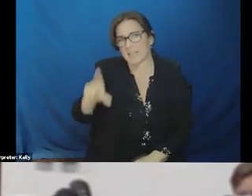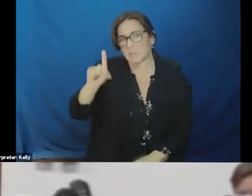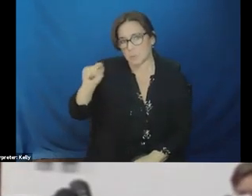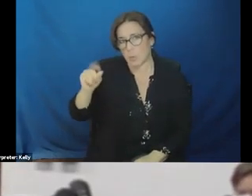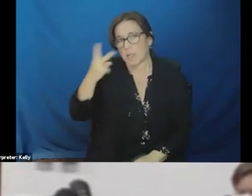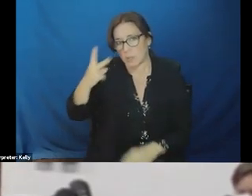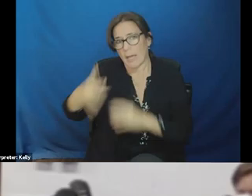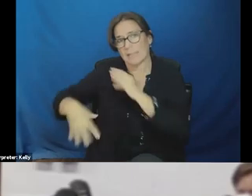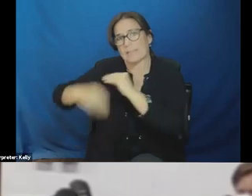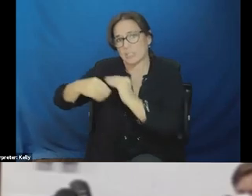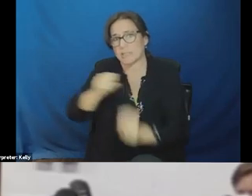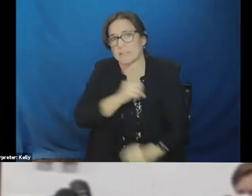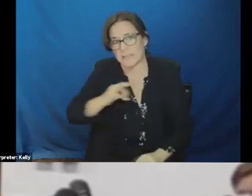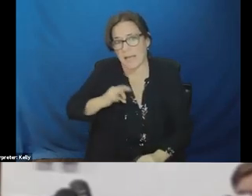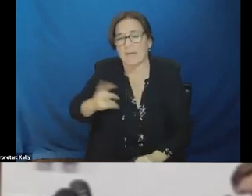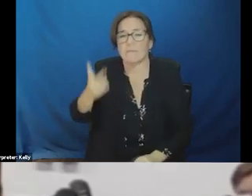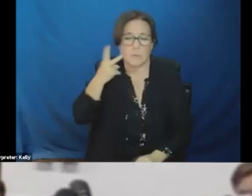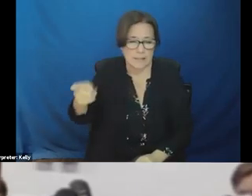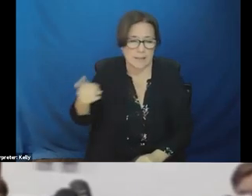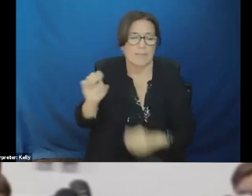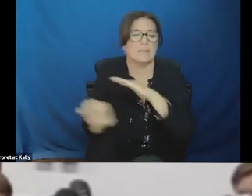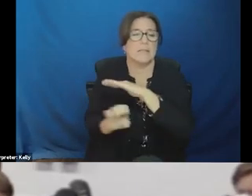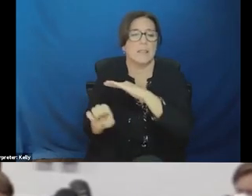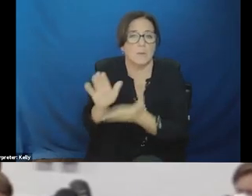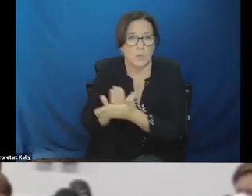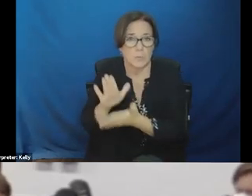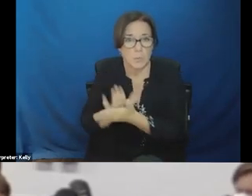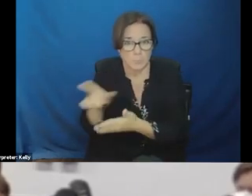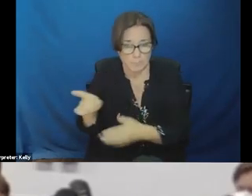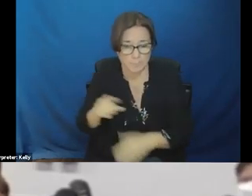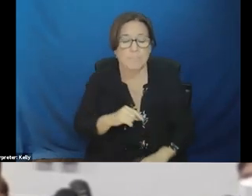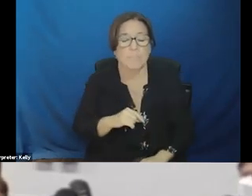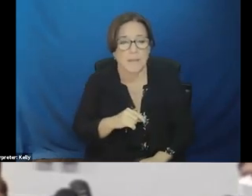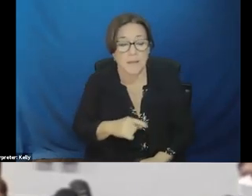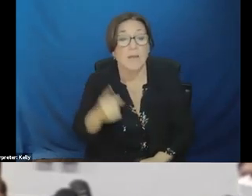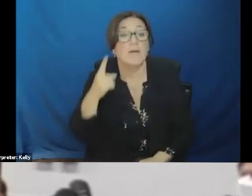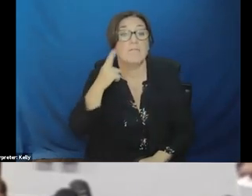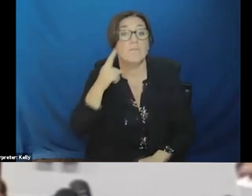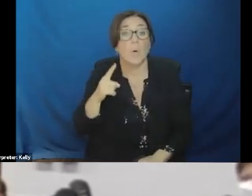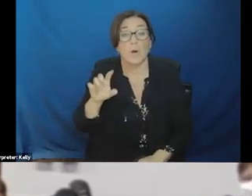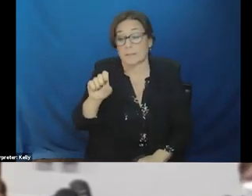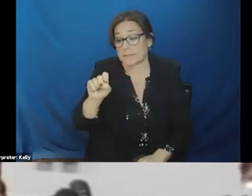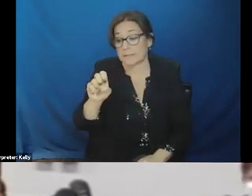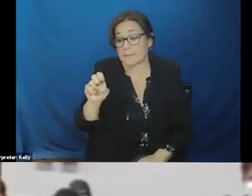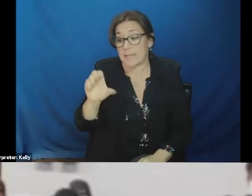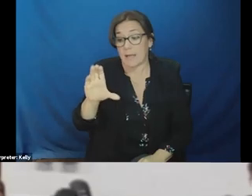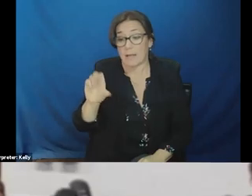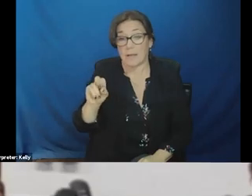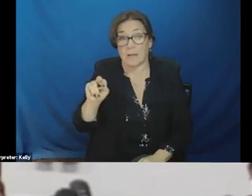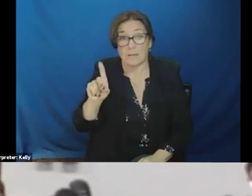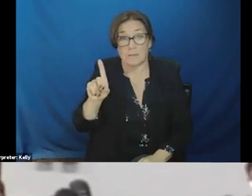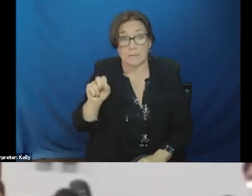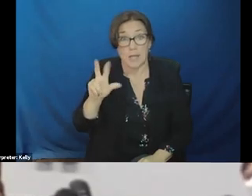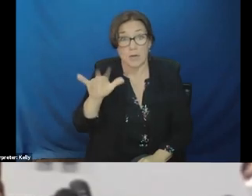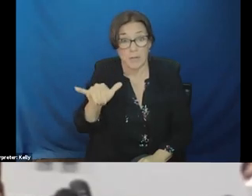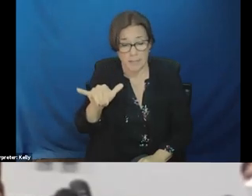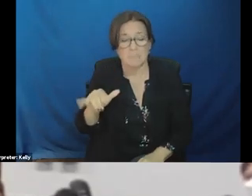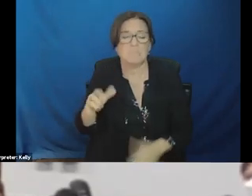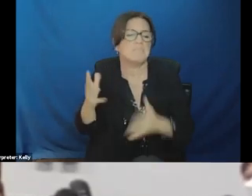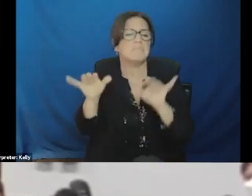lo que necesitábamos y esos son los 20 que usted hay los 20 miembros del personal